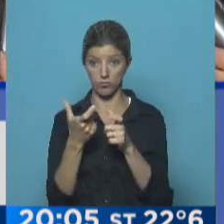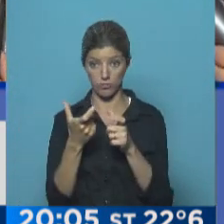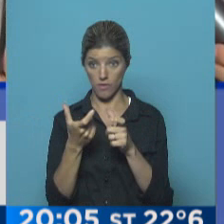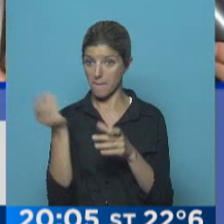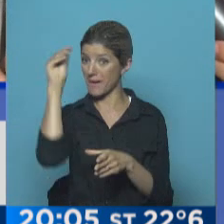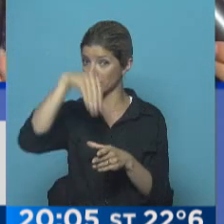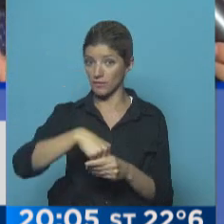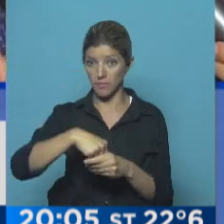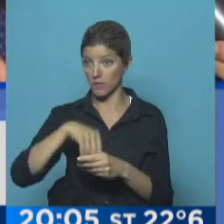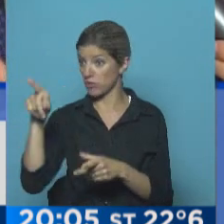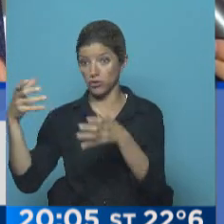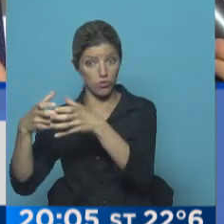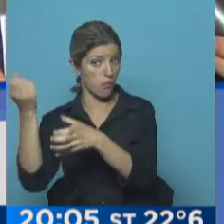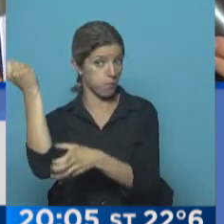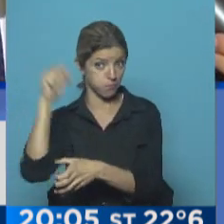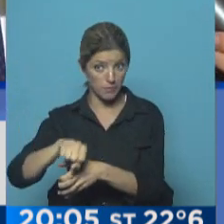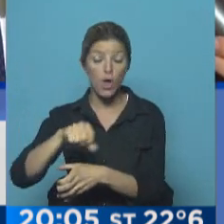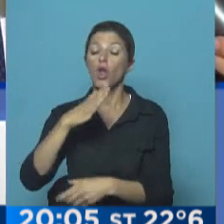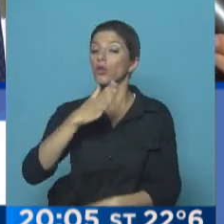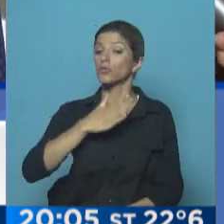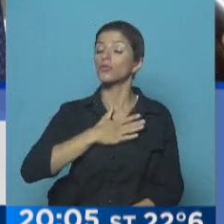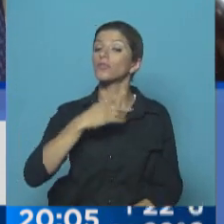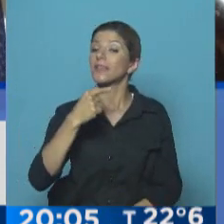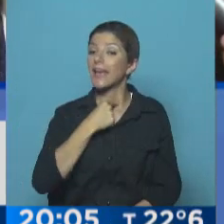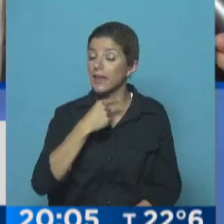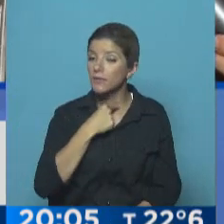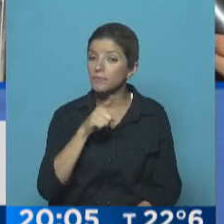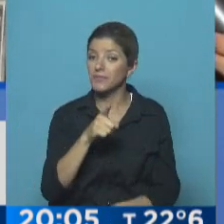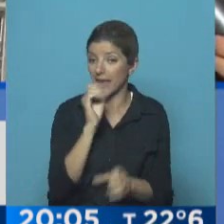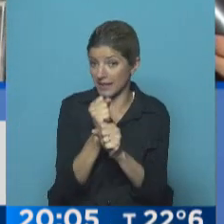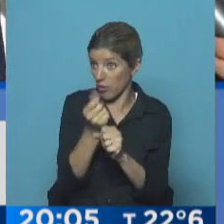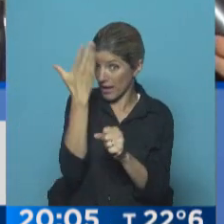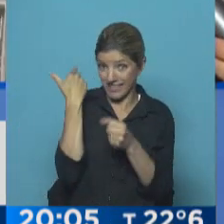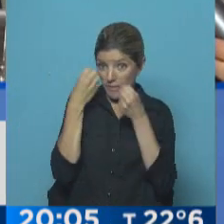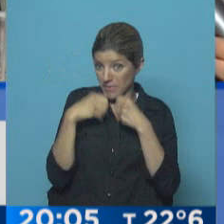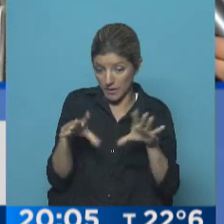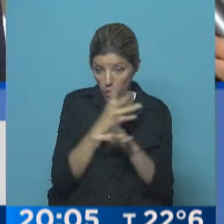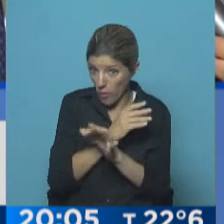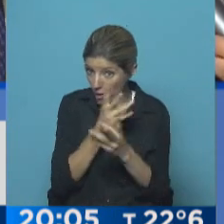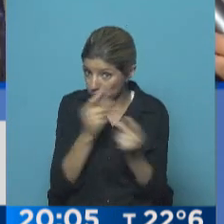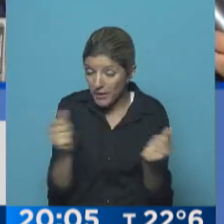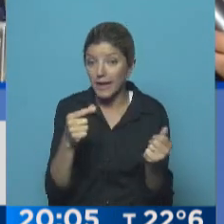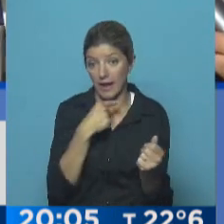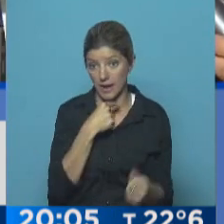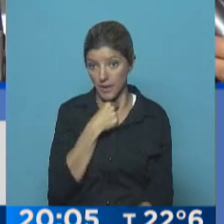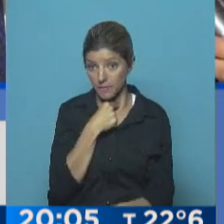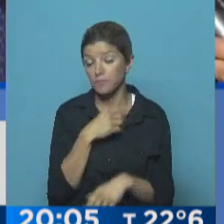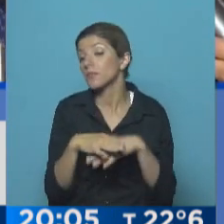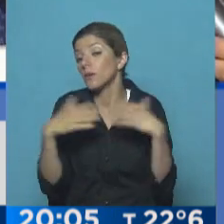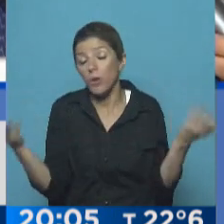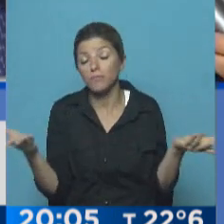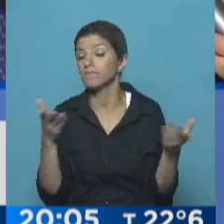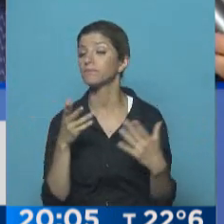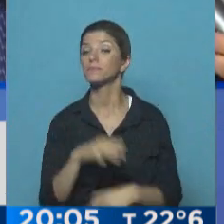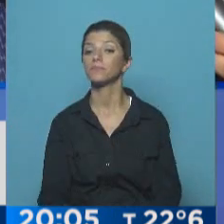esta última sesión. Queríamos terminar el trabajo que habíamos iniciado y bueno, se concluyó el